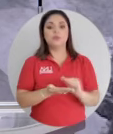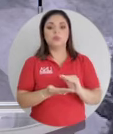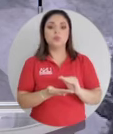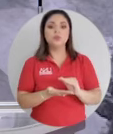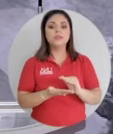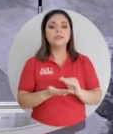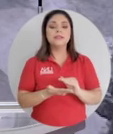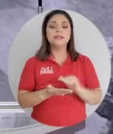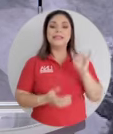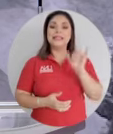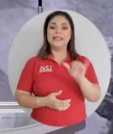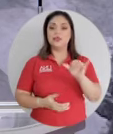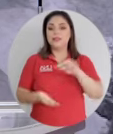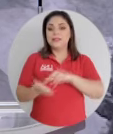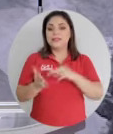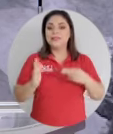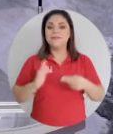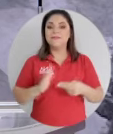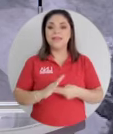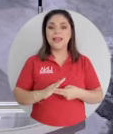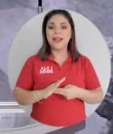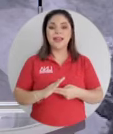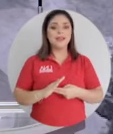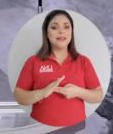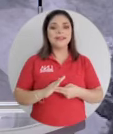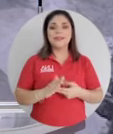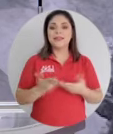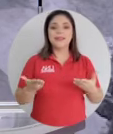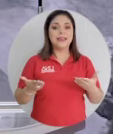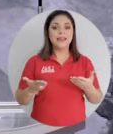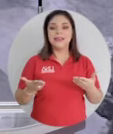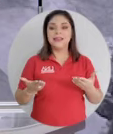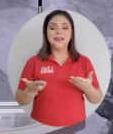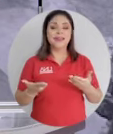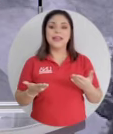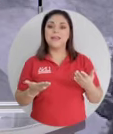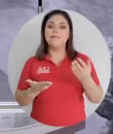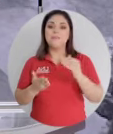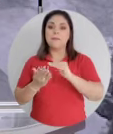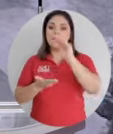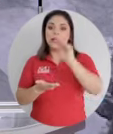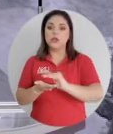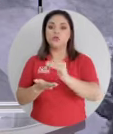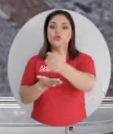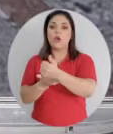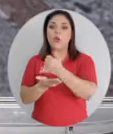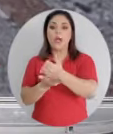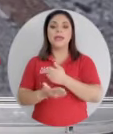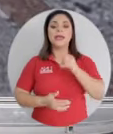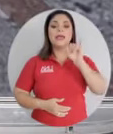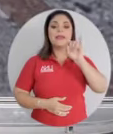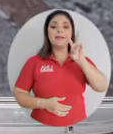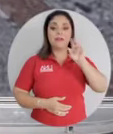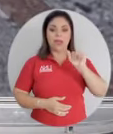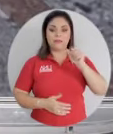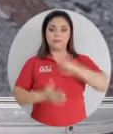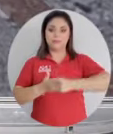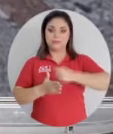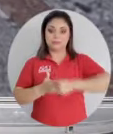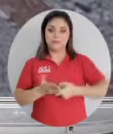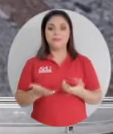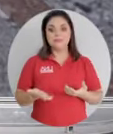y esto se tradujo, por supuesto, en un descenso en la recolección del IVA. Claro, y de los ingresos en